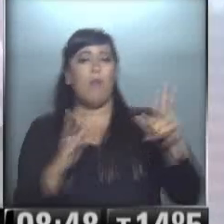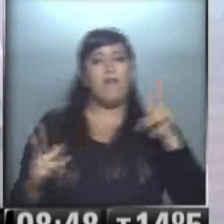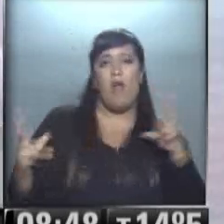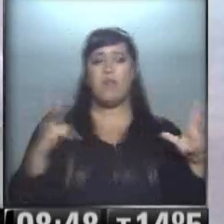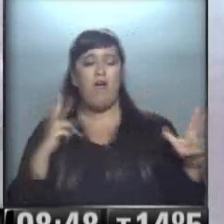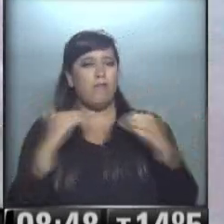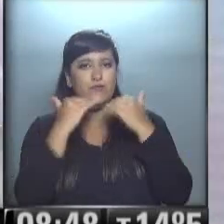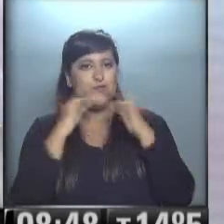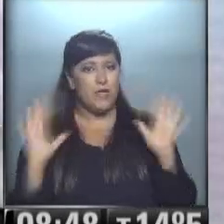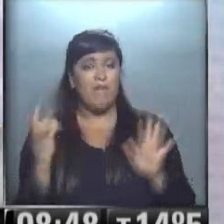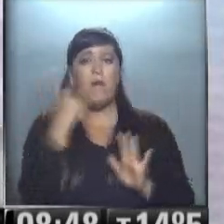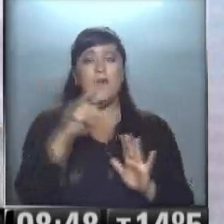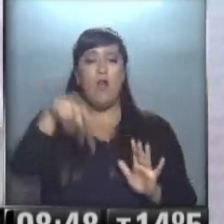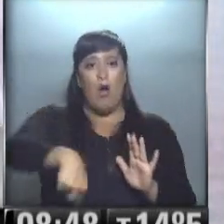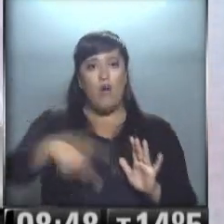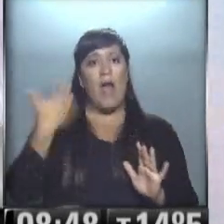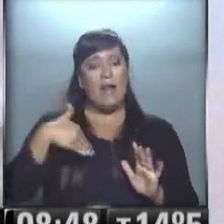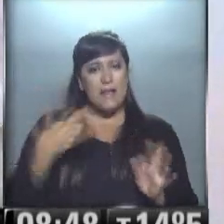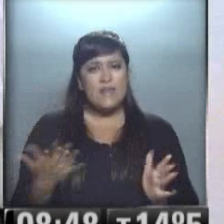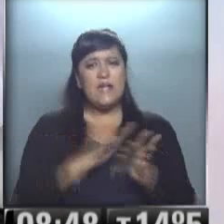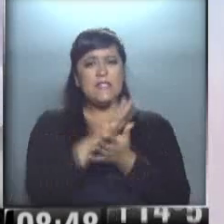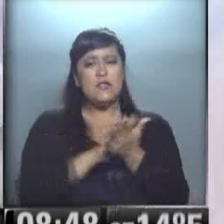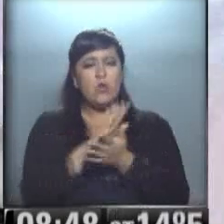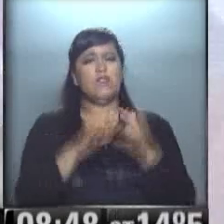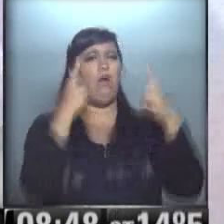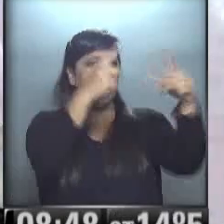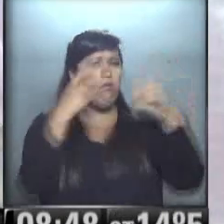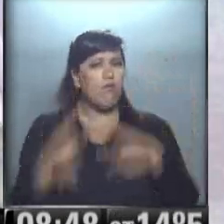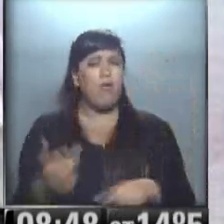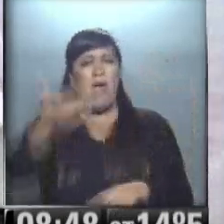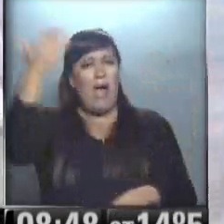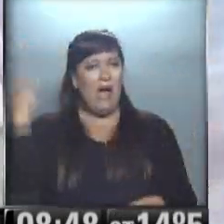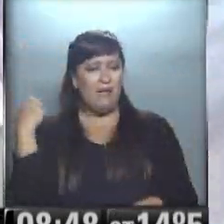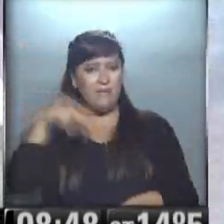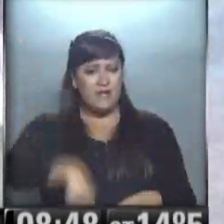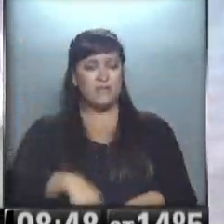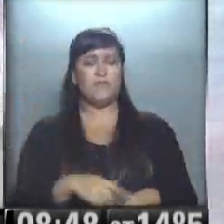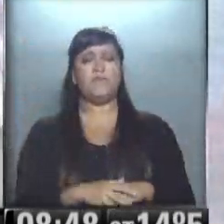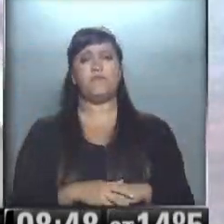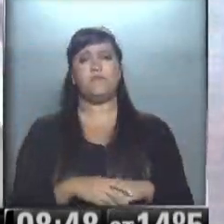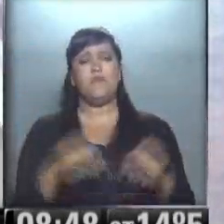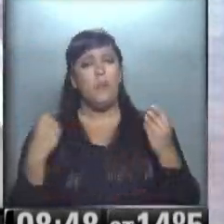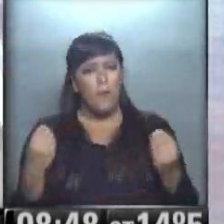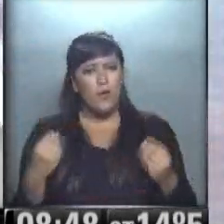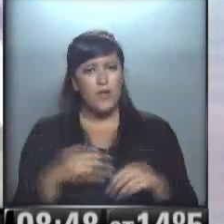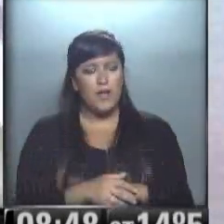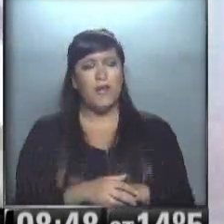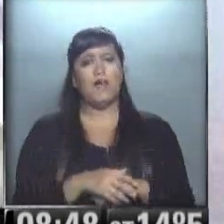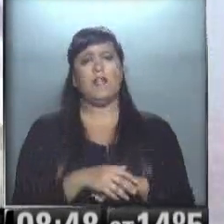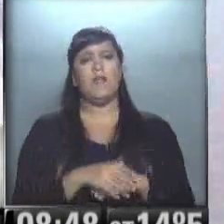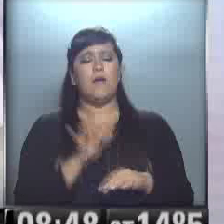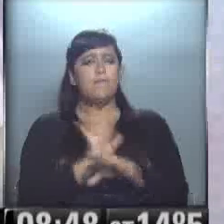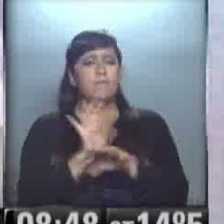Lo cierto es que Argentina hoy enfrenta una situación absolutamente distinta a la que enfrentaba hasta ayer por lo que significa la